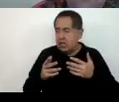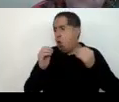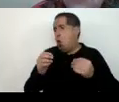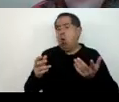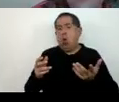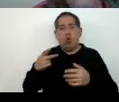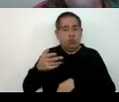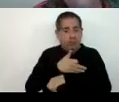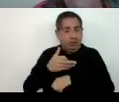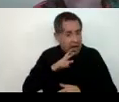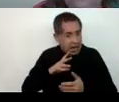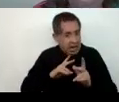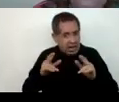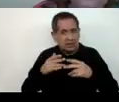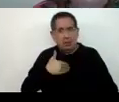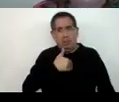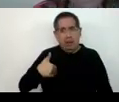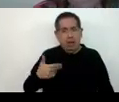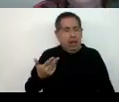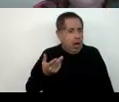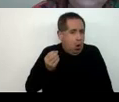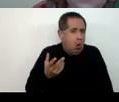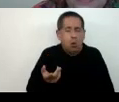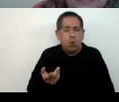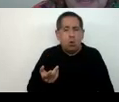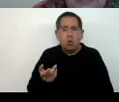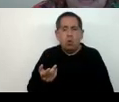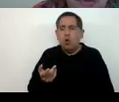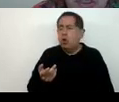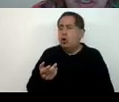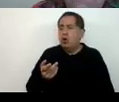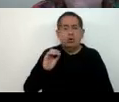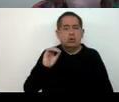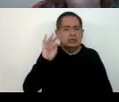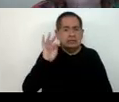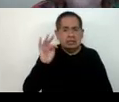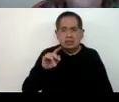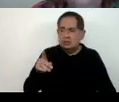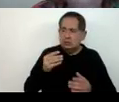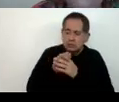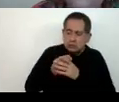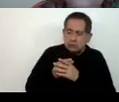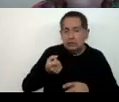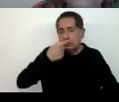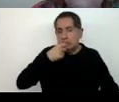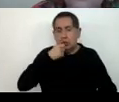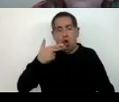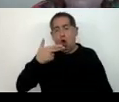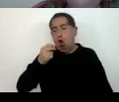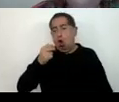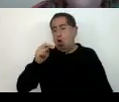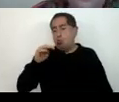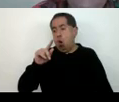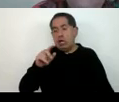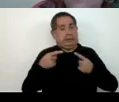su familia, cáncer de mama, por ejemplo, en la que los métodos hormonales podrían estar